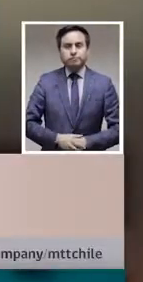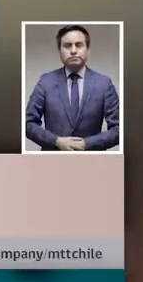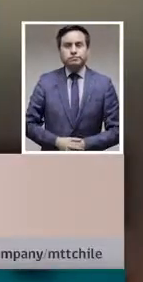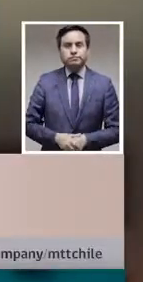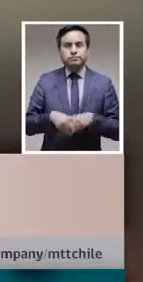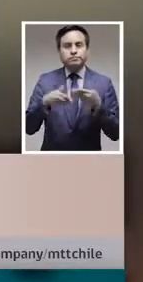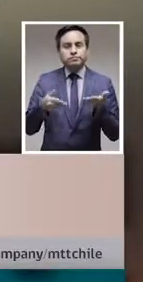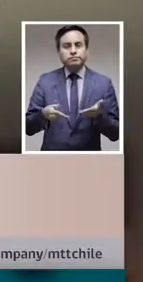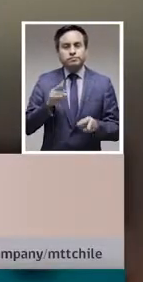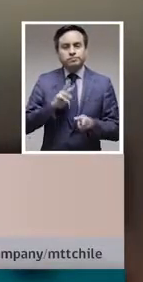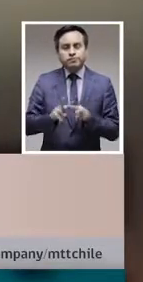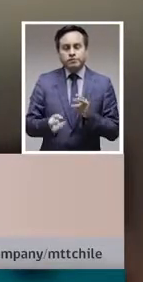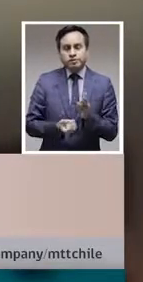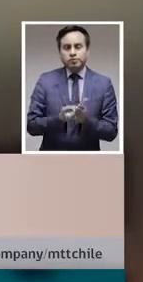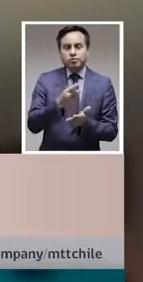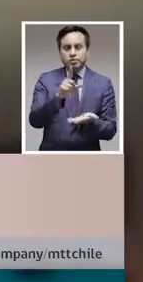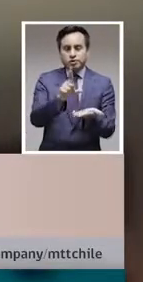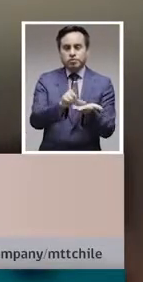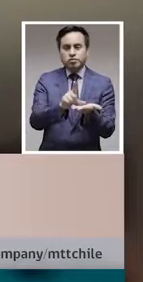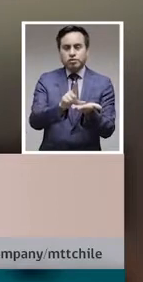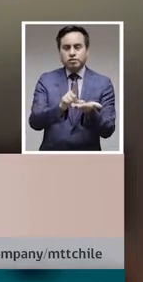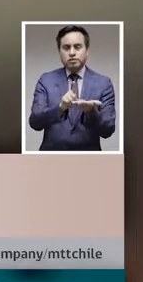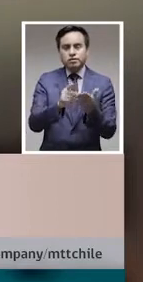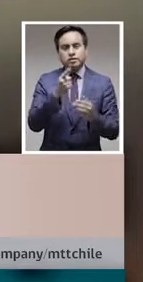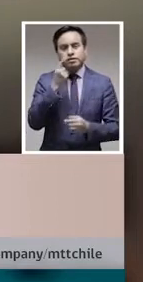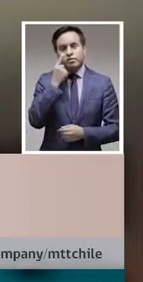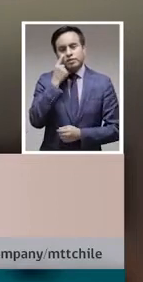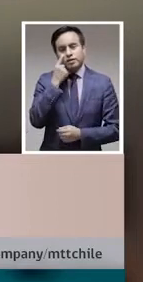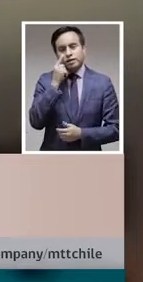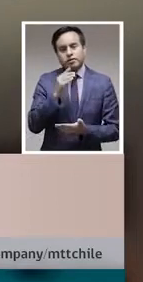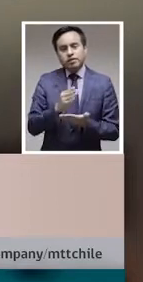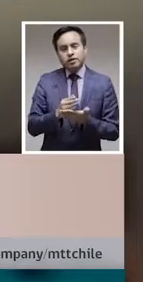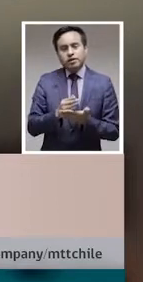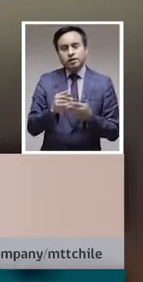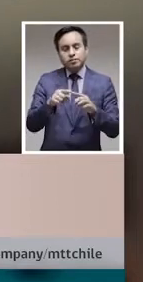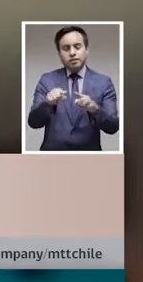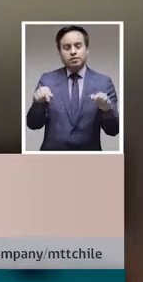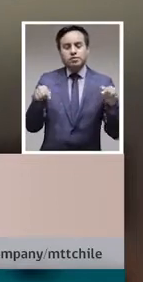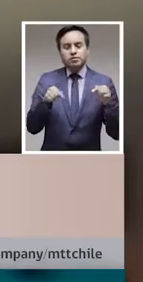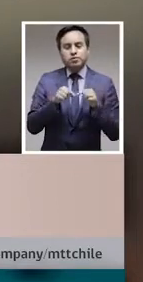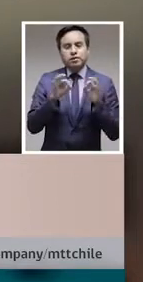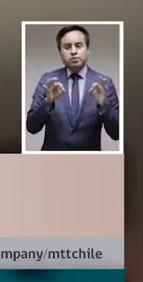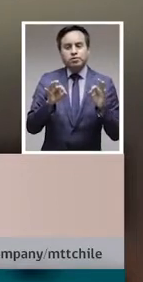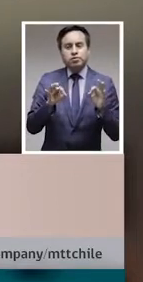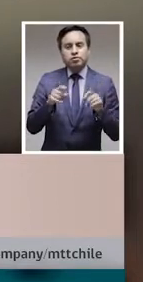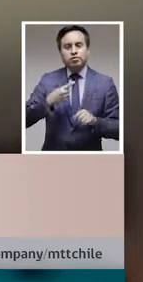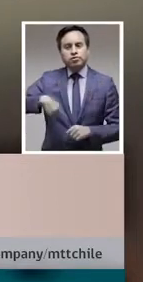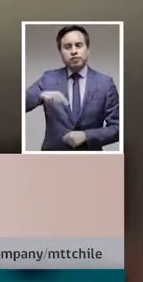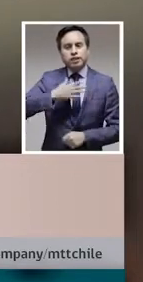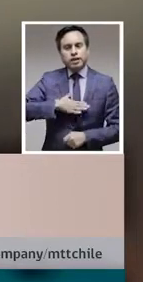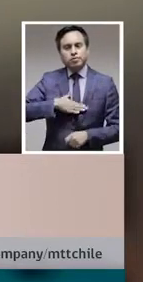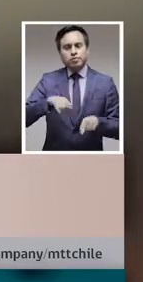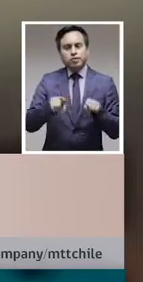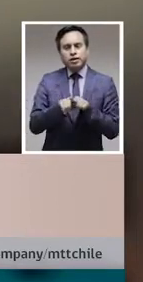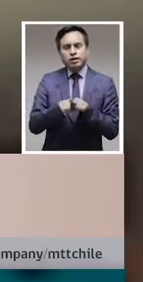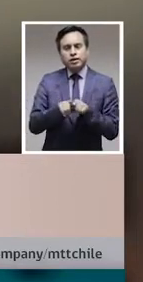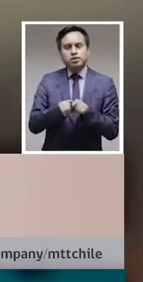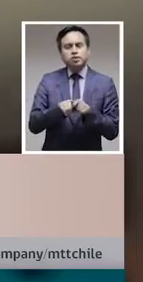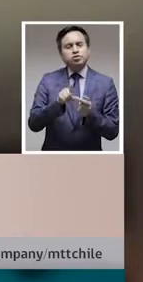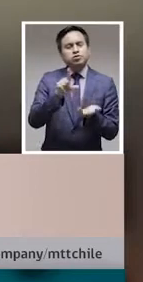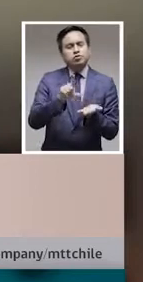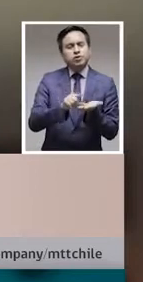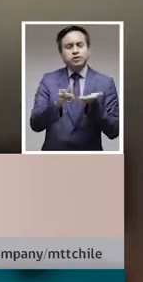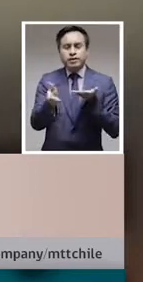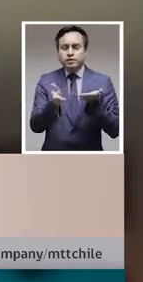vamos a tener nuevas zonas, lo que se conocía hasta ahora como el perímetro de exclusión, y nosotros creemos que el nombre de zona de